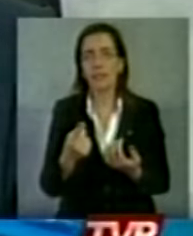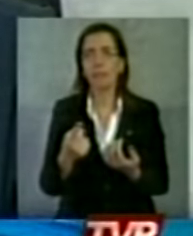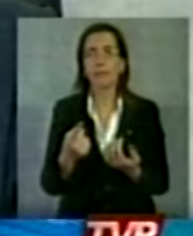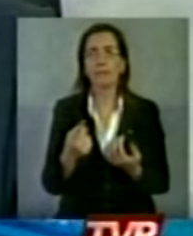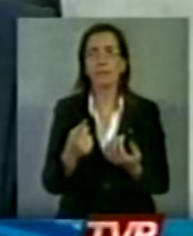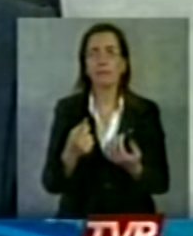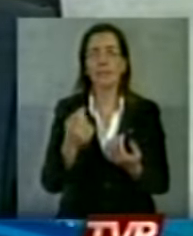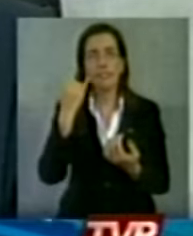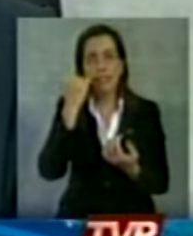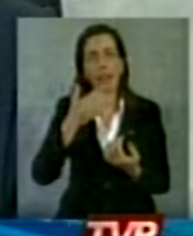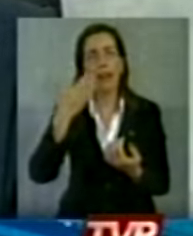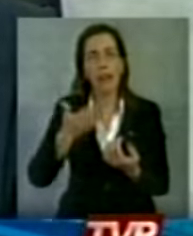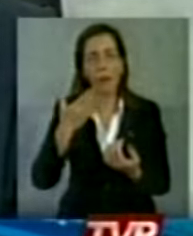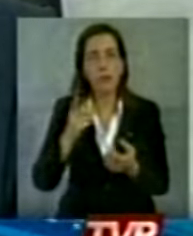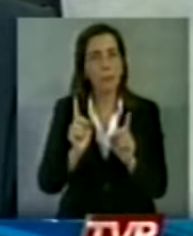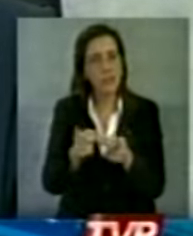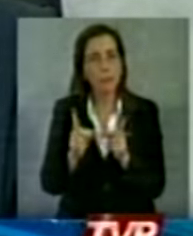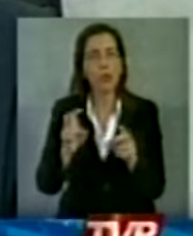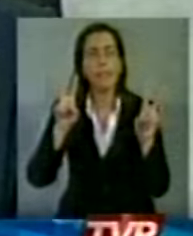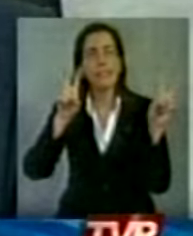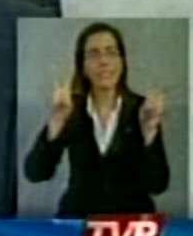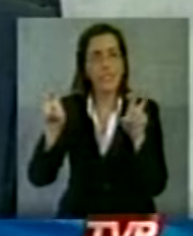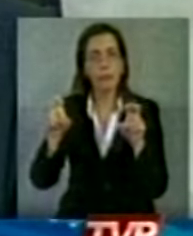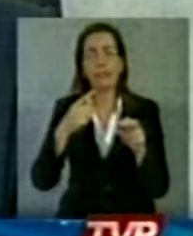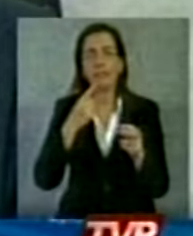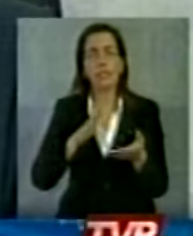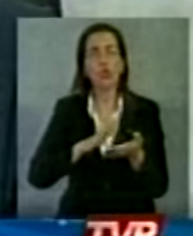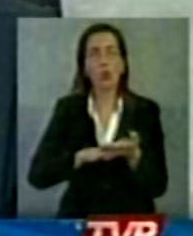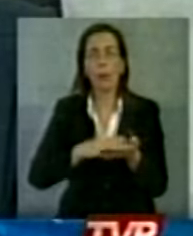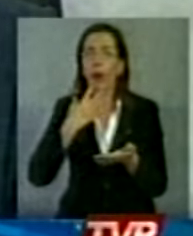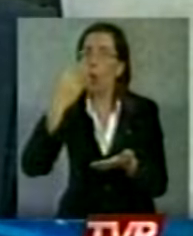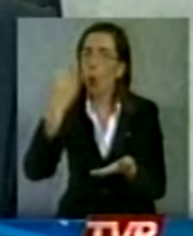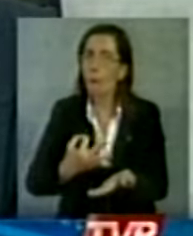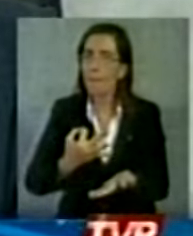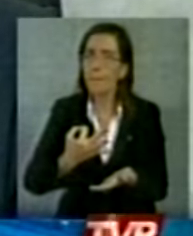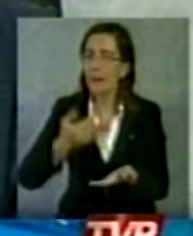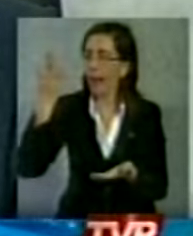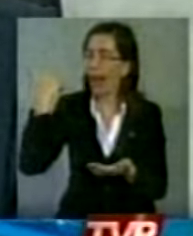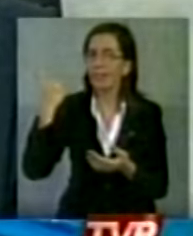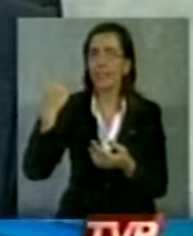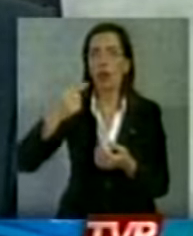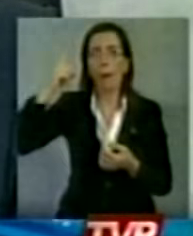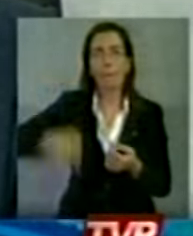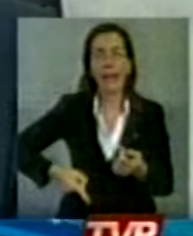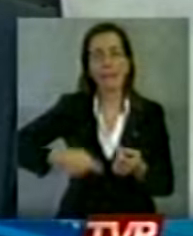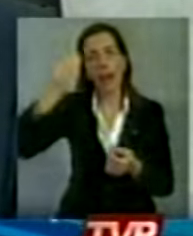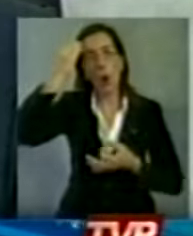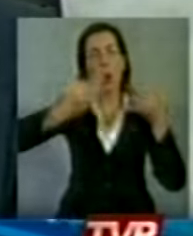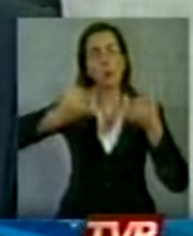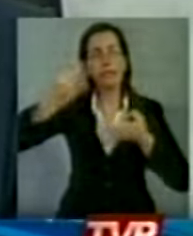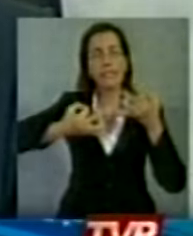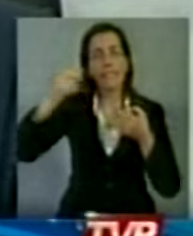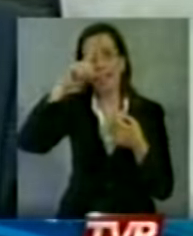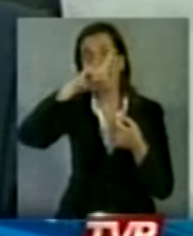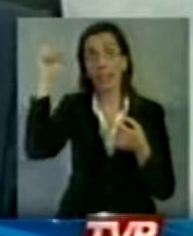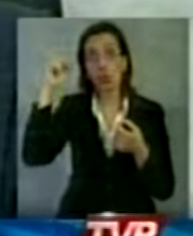hemos venido sosteniendo, y lo hacemos una vez más, el cumplimiento del fallo de la Corte Suprema de Justicia